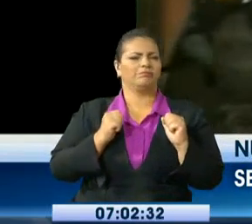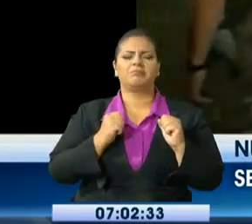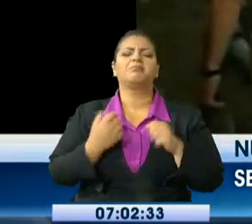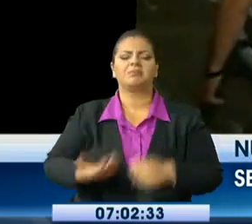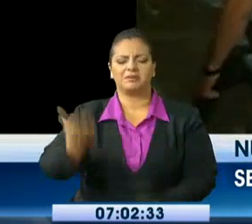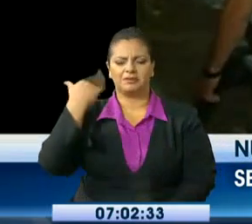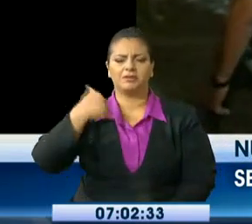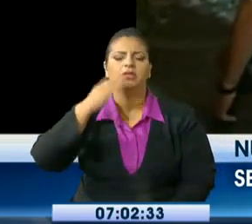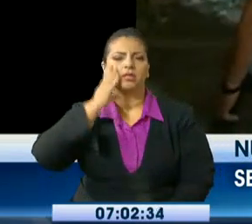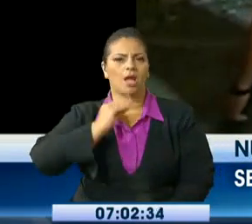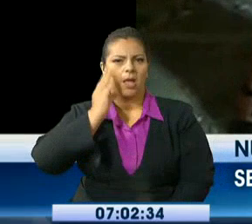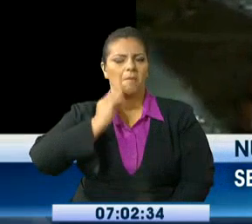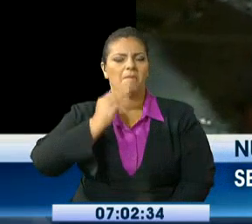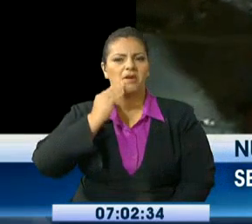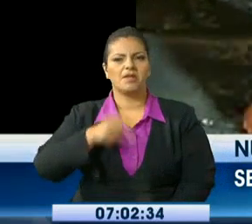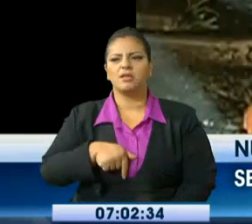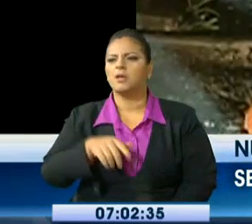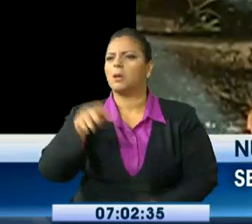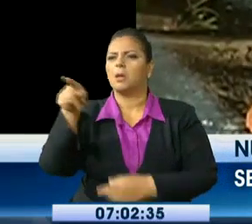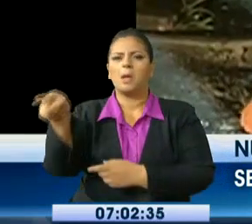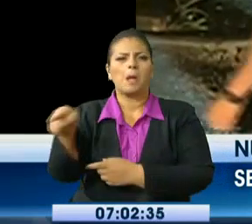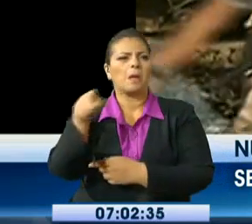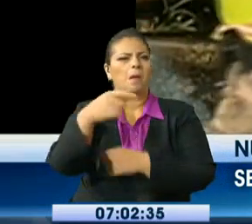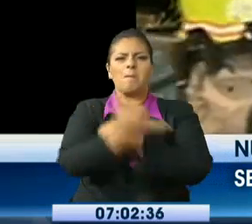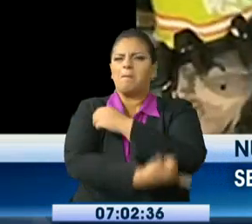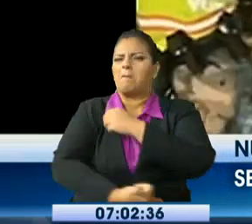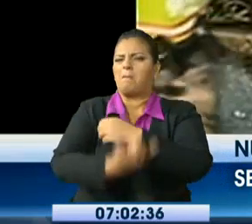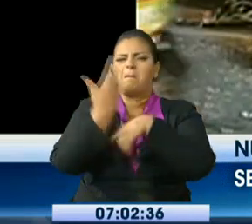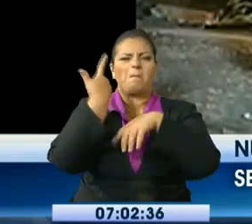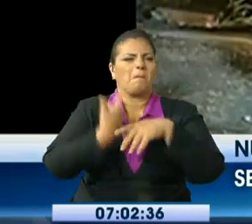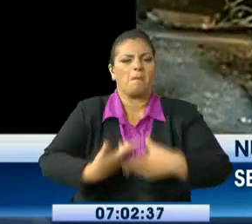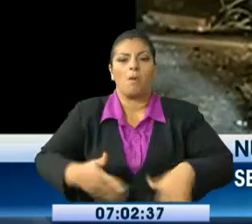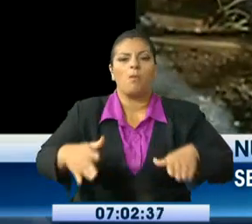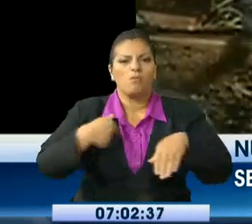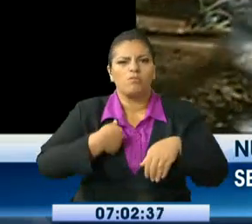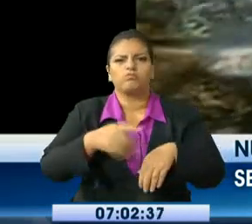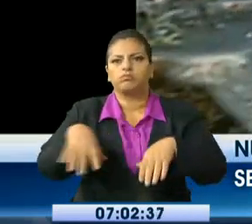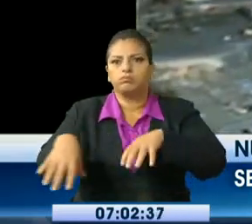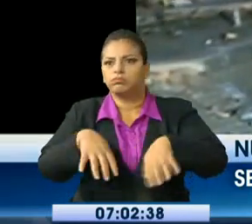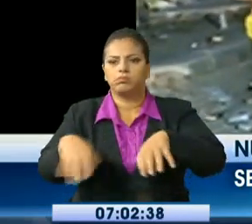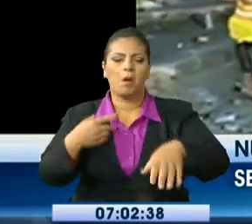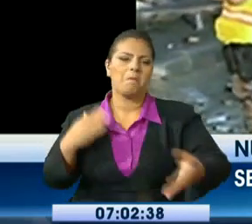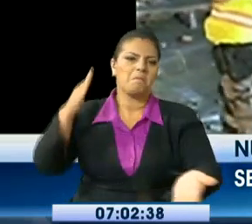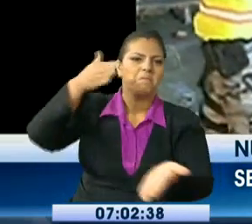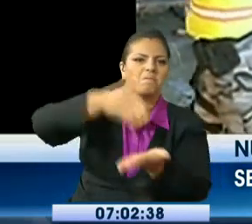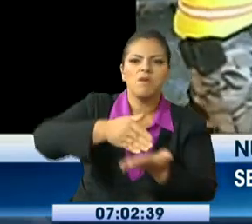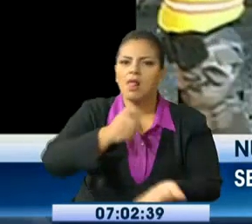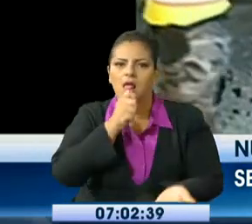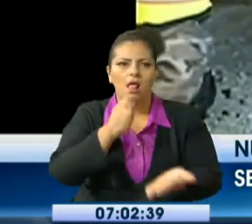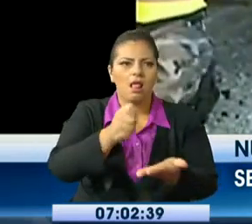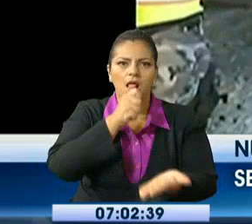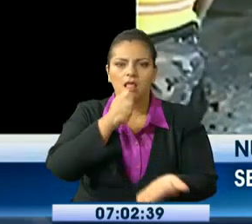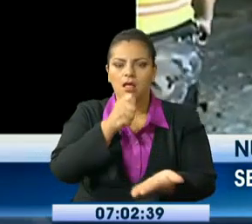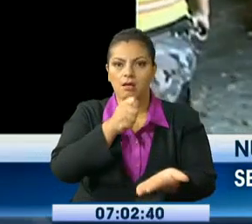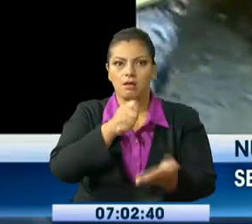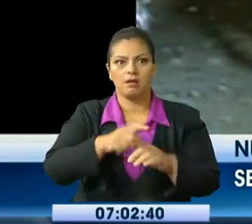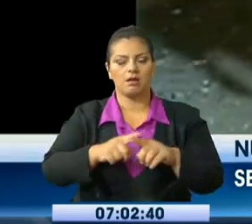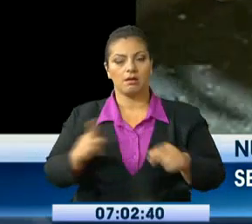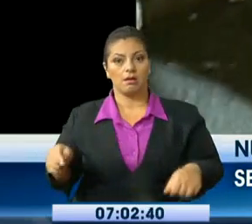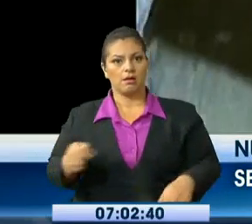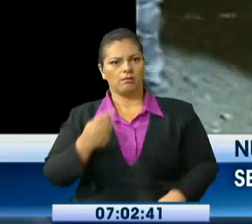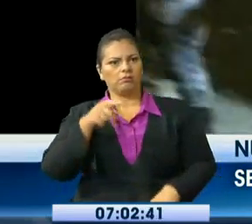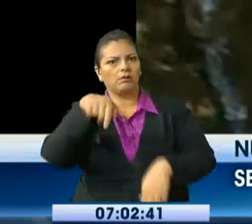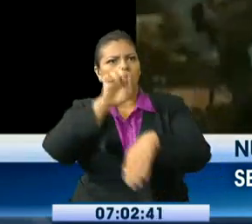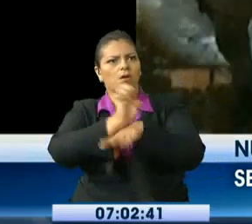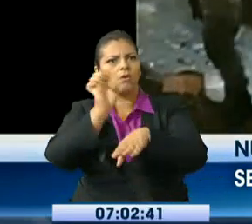Me sorprende la reacción y la unión de este pueblo, de los ecuatorianos. Me sorprende la